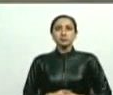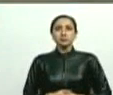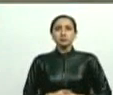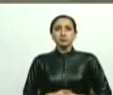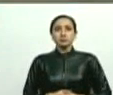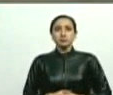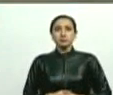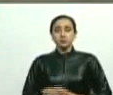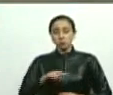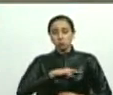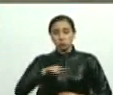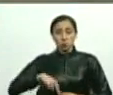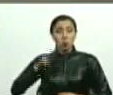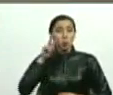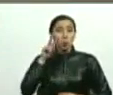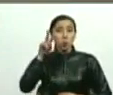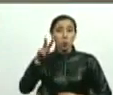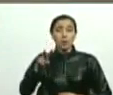Esto que nosotros hemos visto,